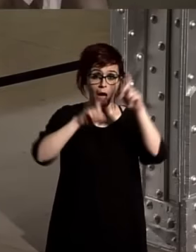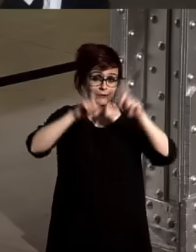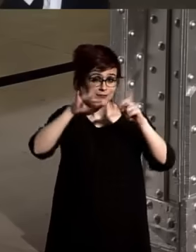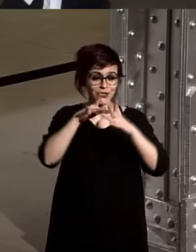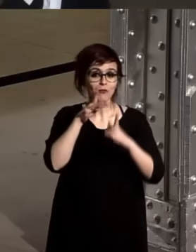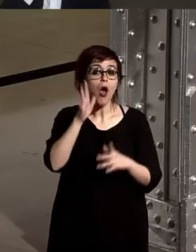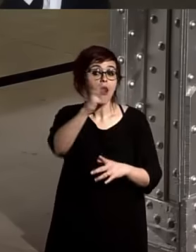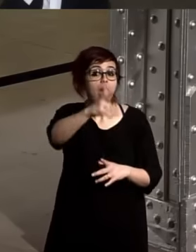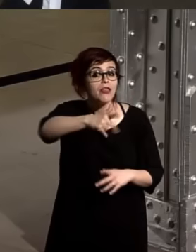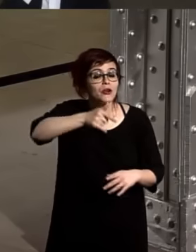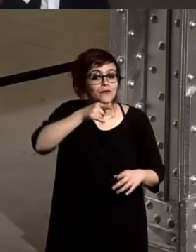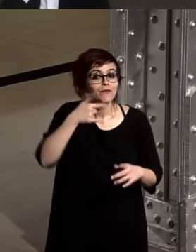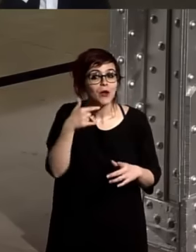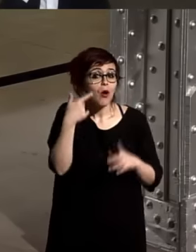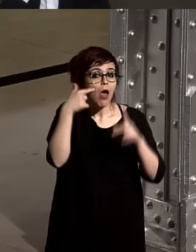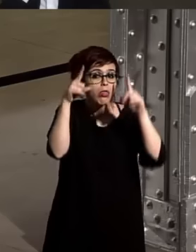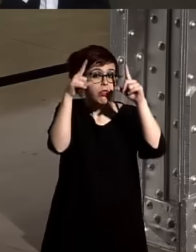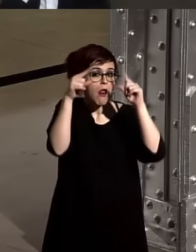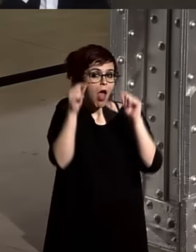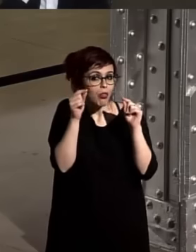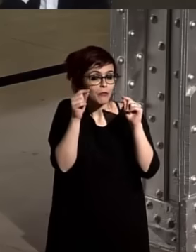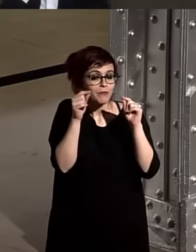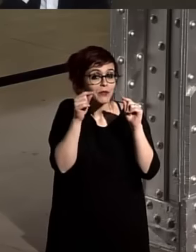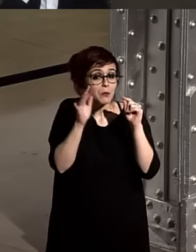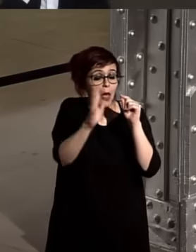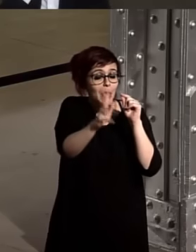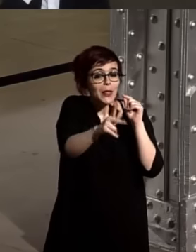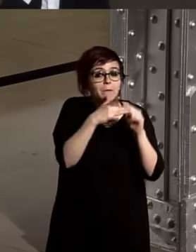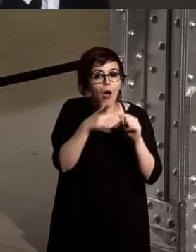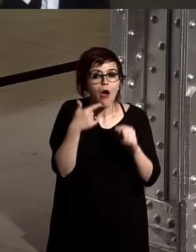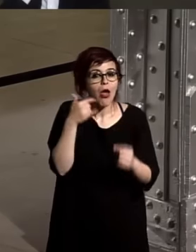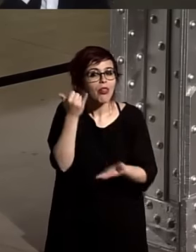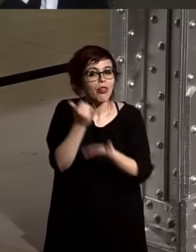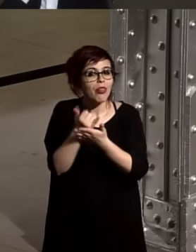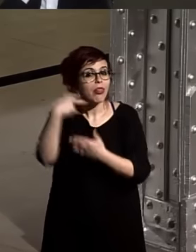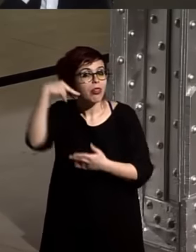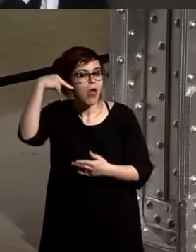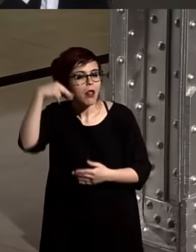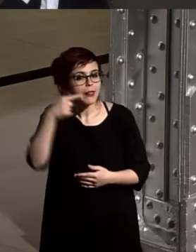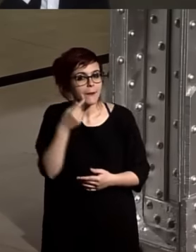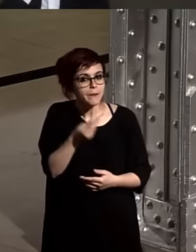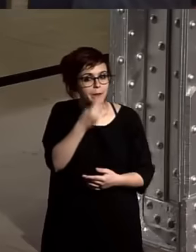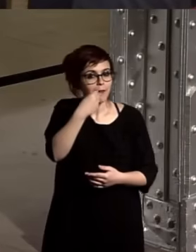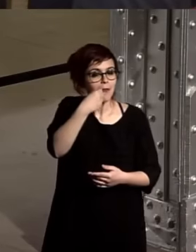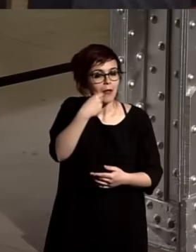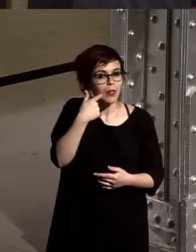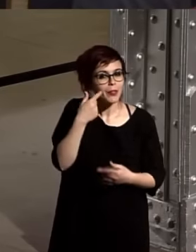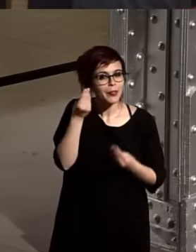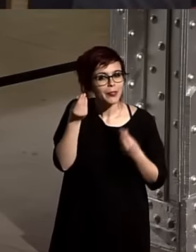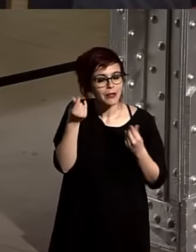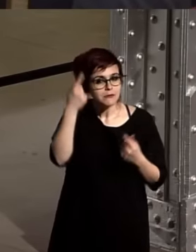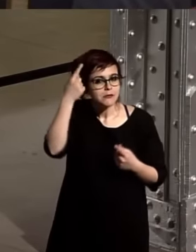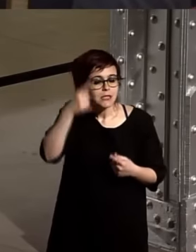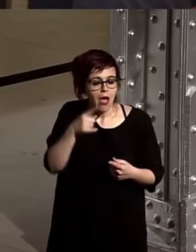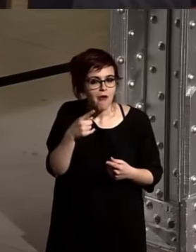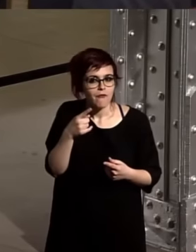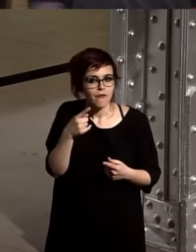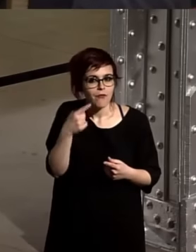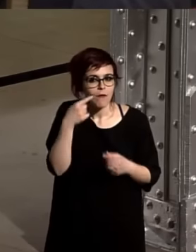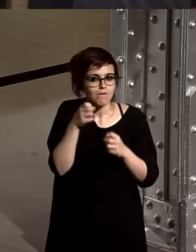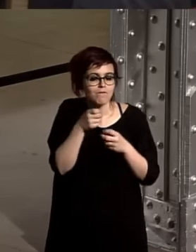el ladrón estará con los ojos cerrados y al probar la cereza Pues será bueno pues de alguna manera pues auténticamente